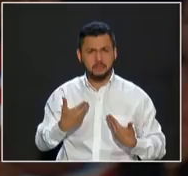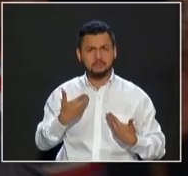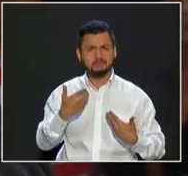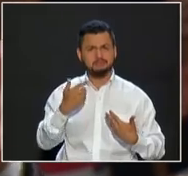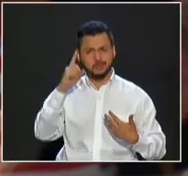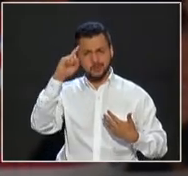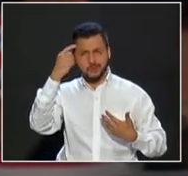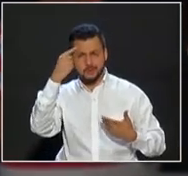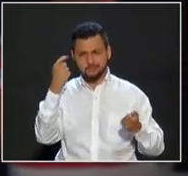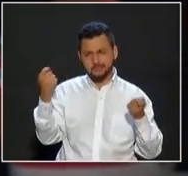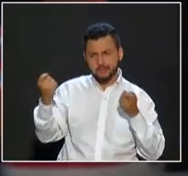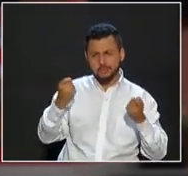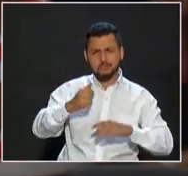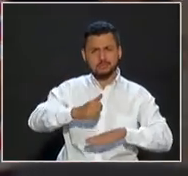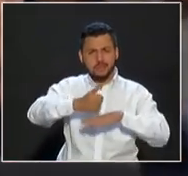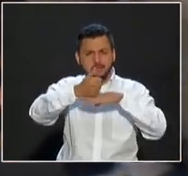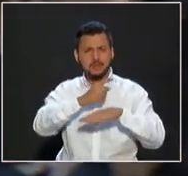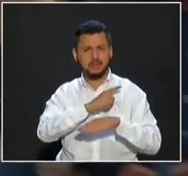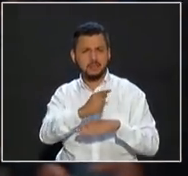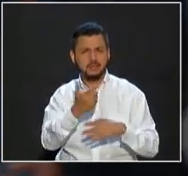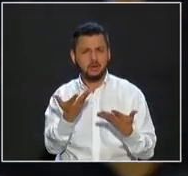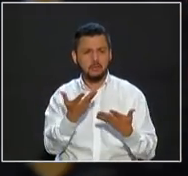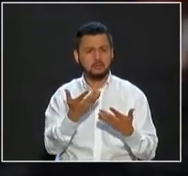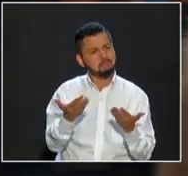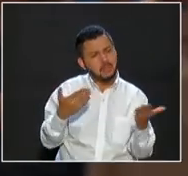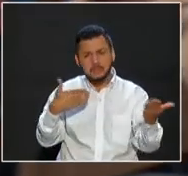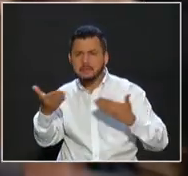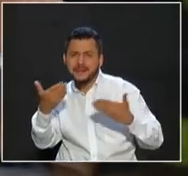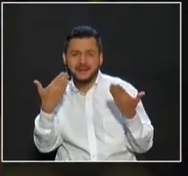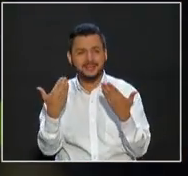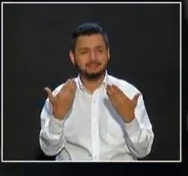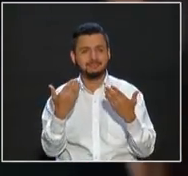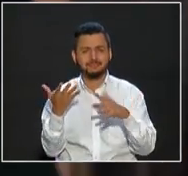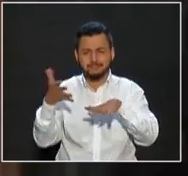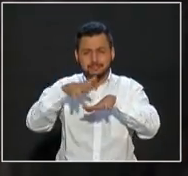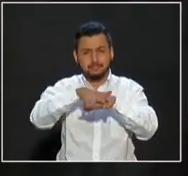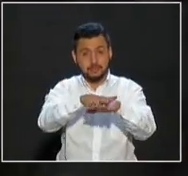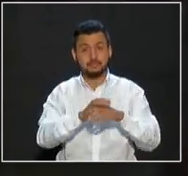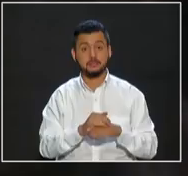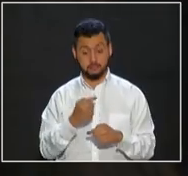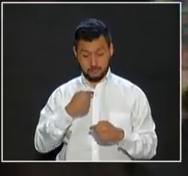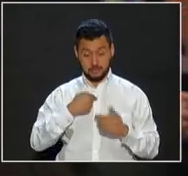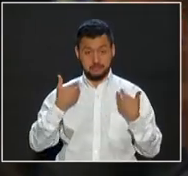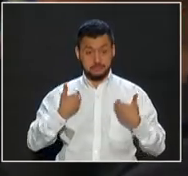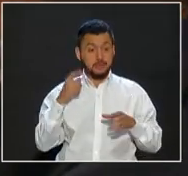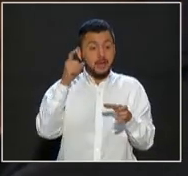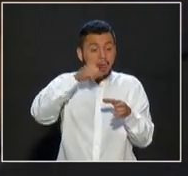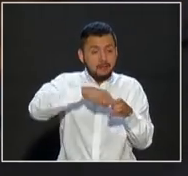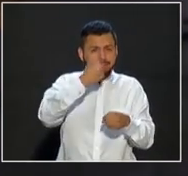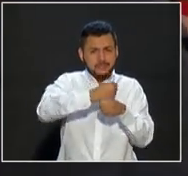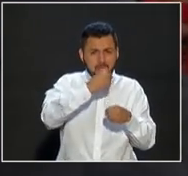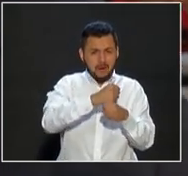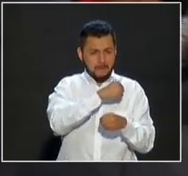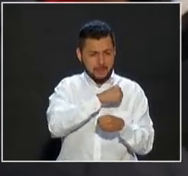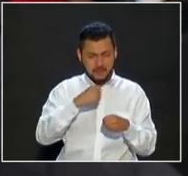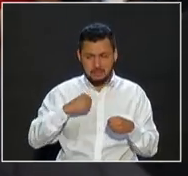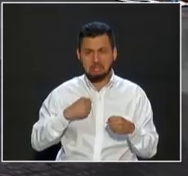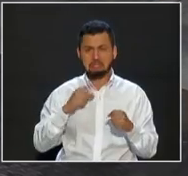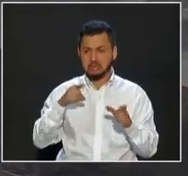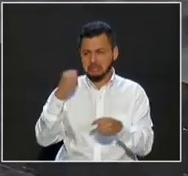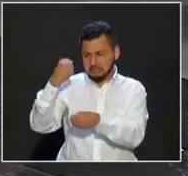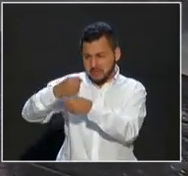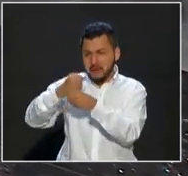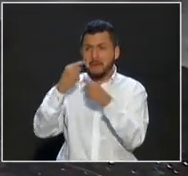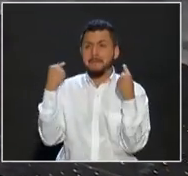privado y los entes municipales yo he trabajado en el sector público y el sector privado y al presidente duque le voy a